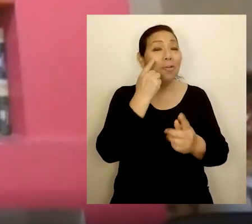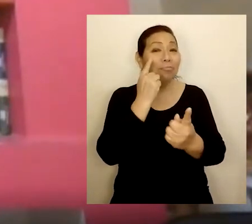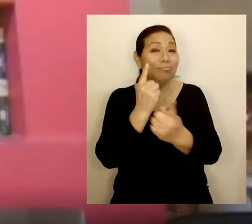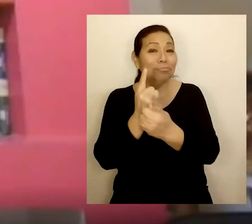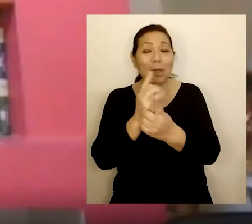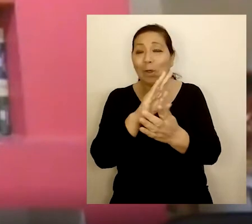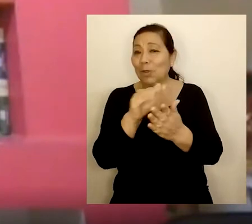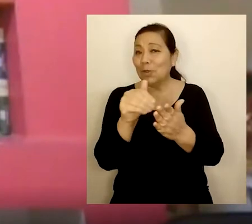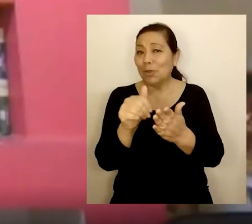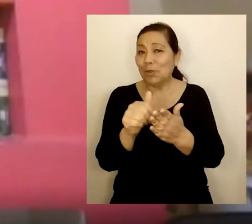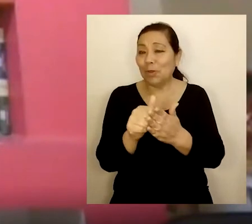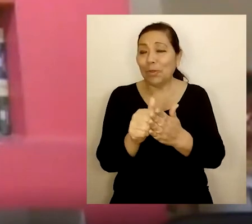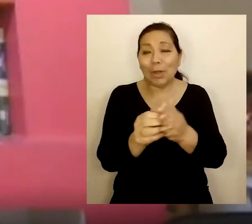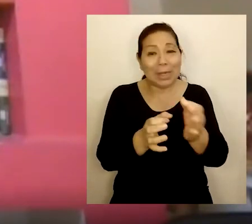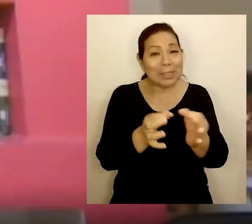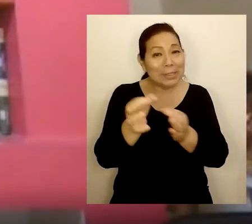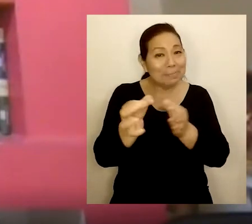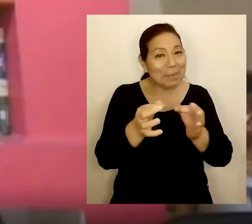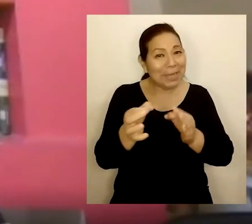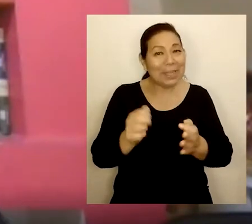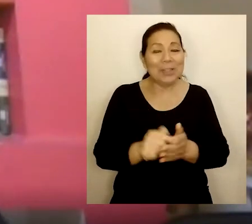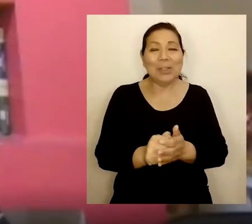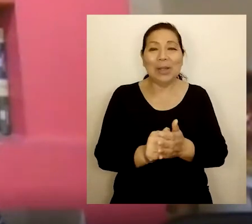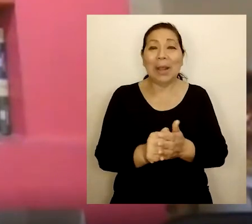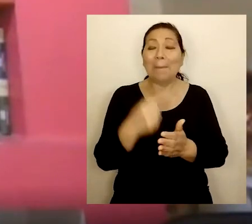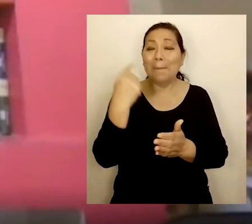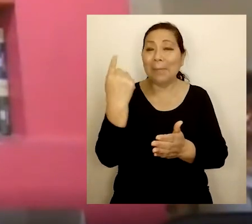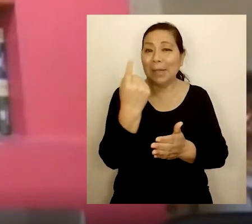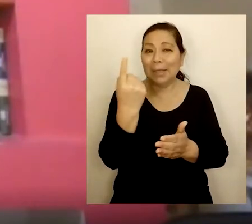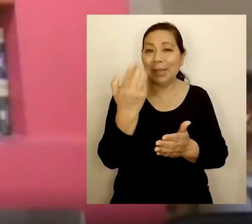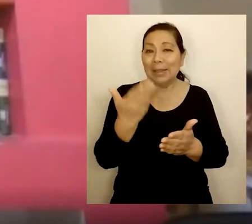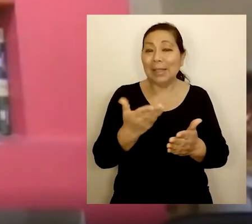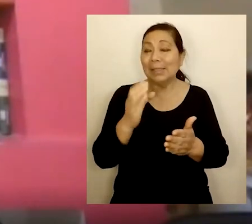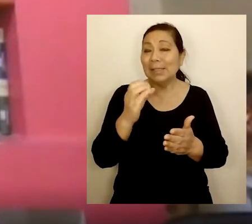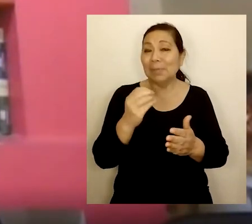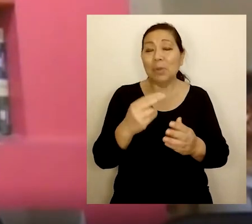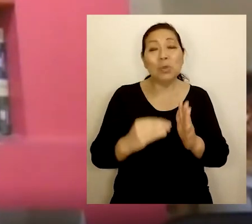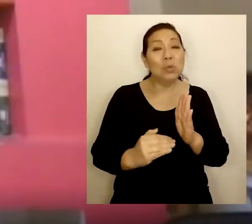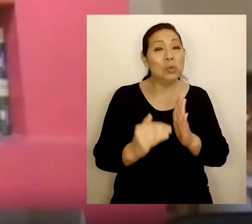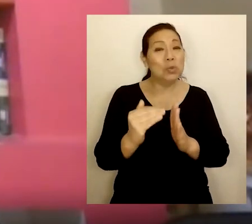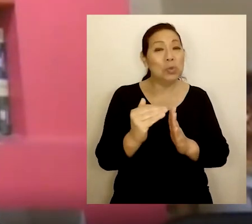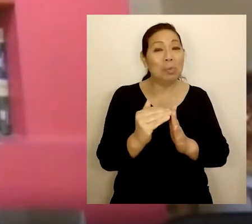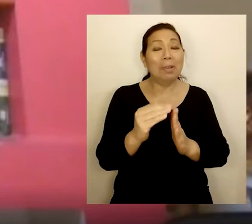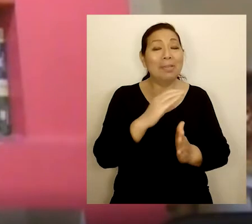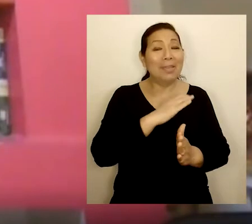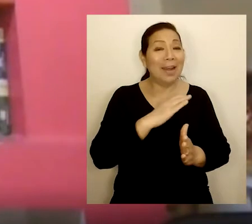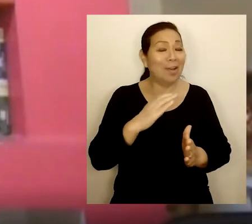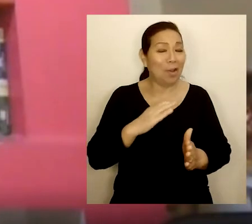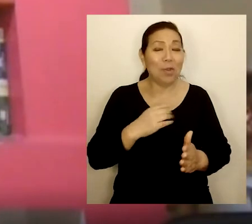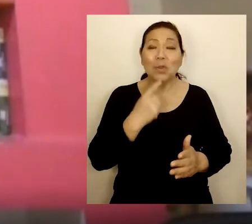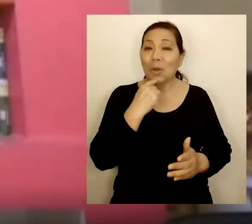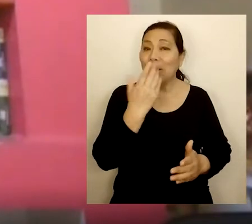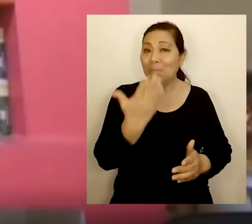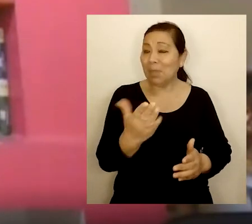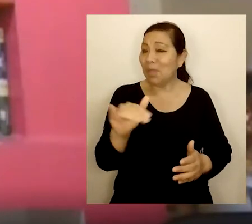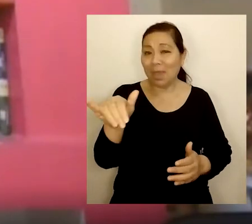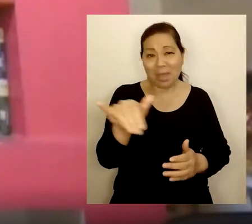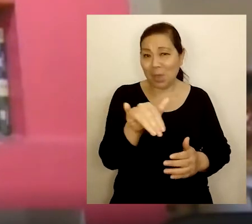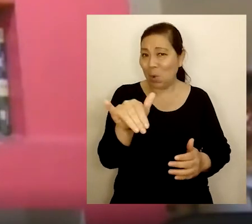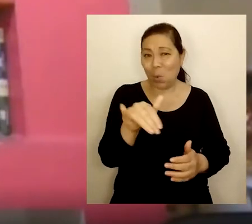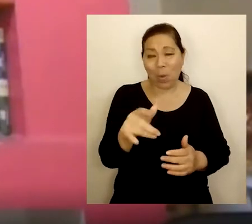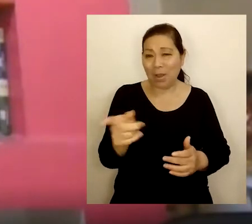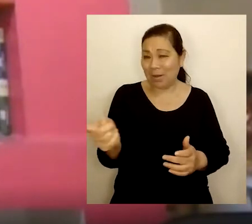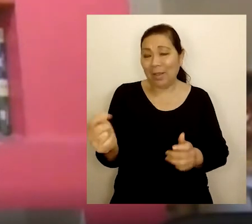desconociendo todos los argumentos que ha referido la primera sala civil de la Corte Suprema de Justicia del Callao. Entonces yo le pido que de igual forma